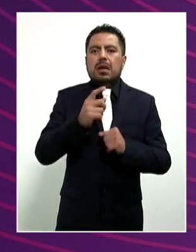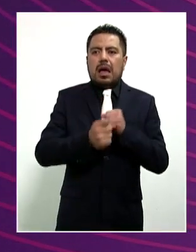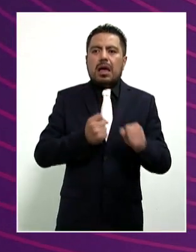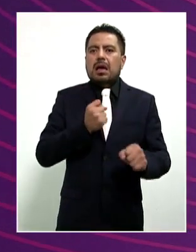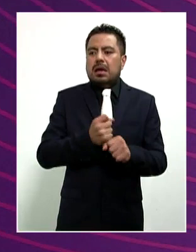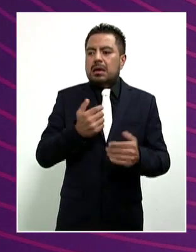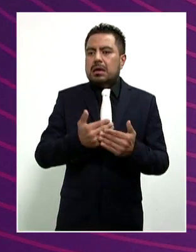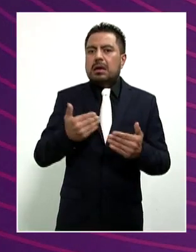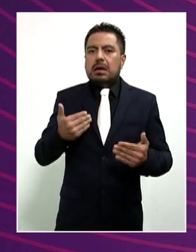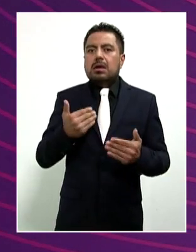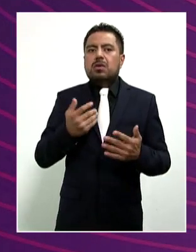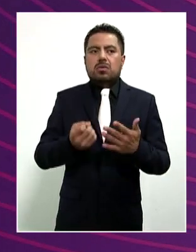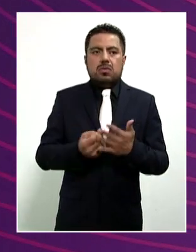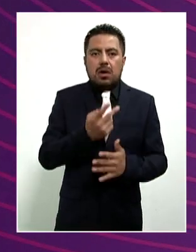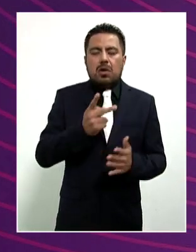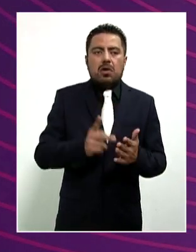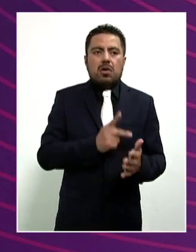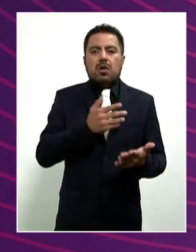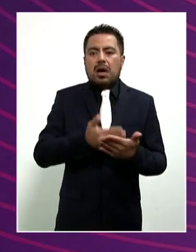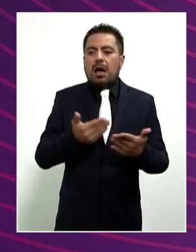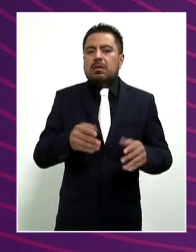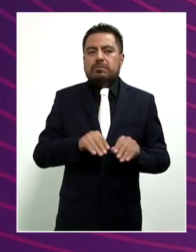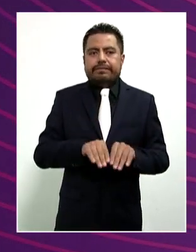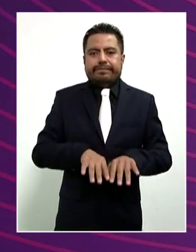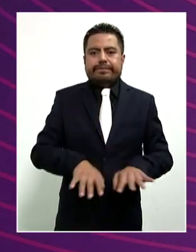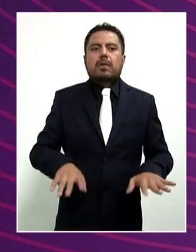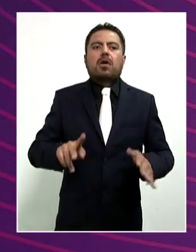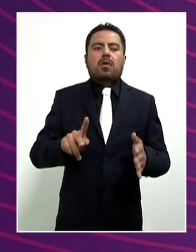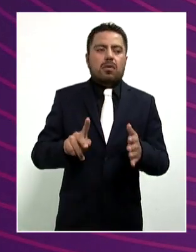últimos años nuevamente hemos tenido que expandir